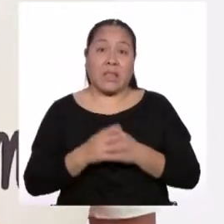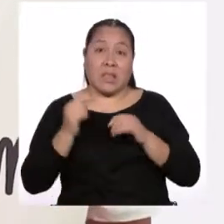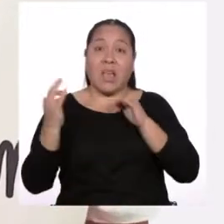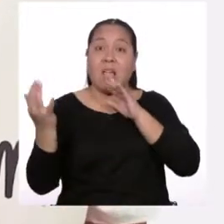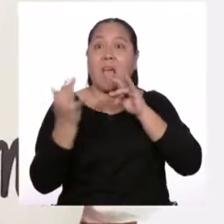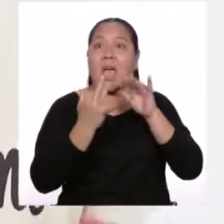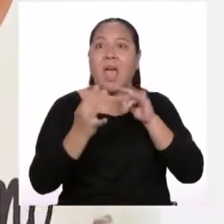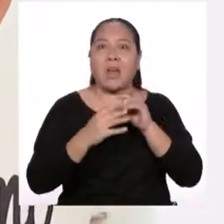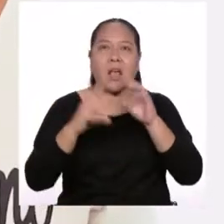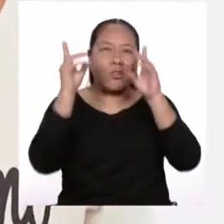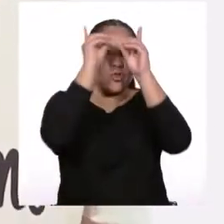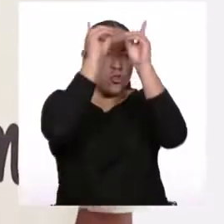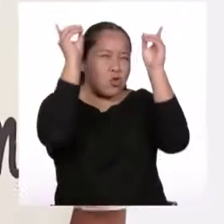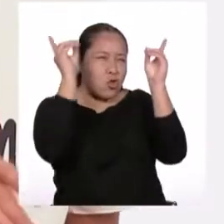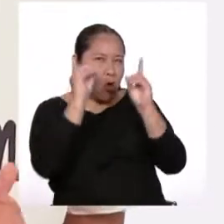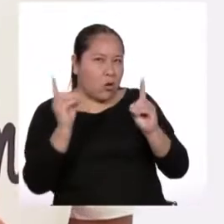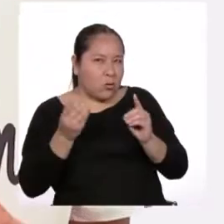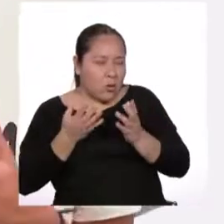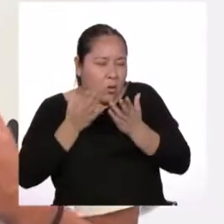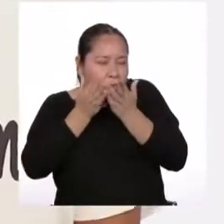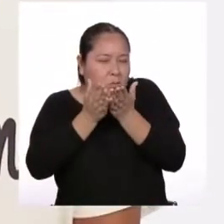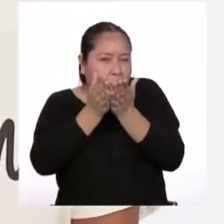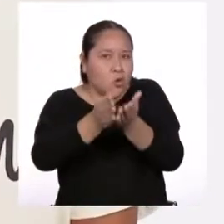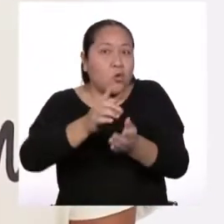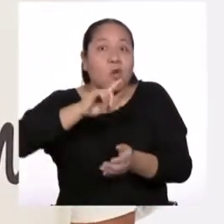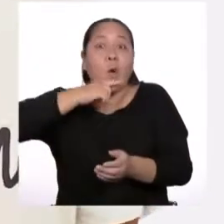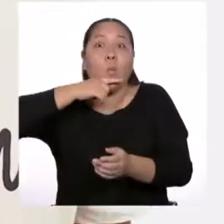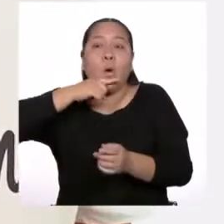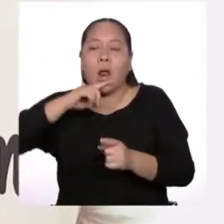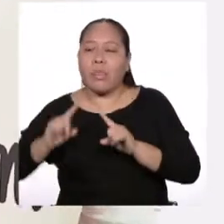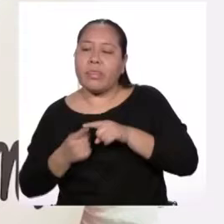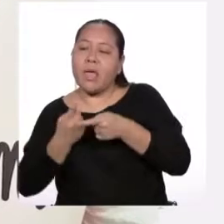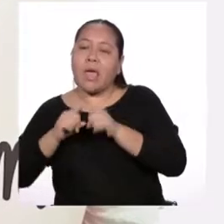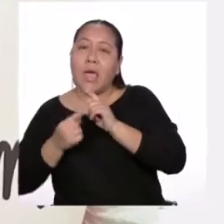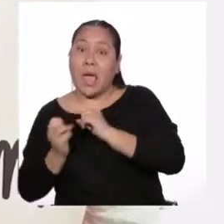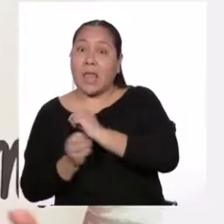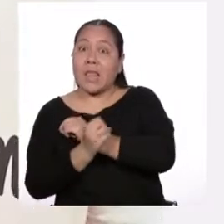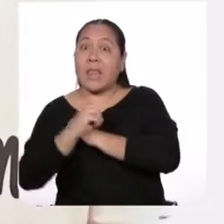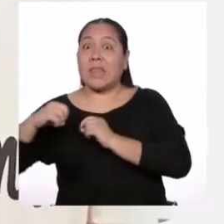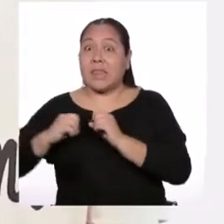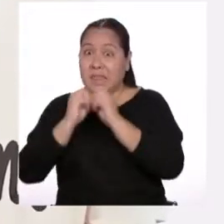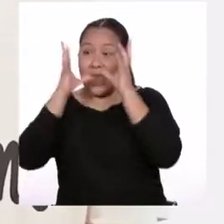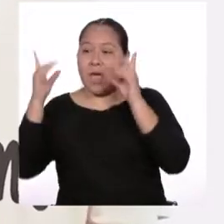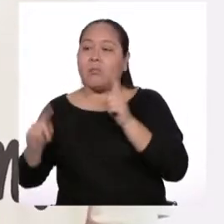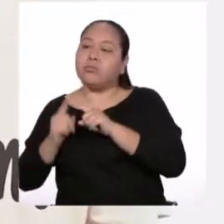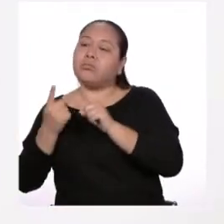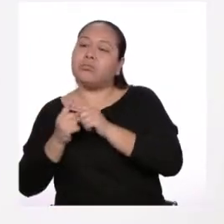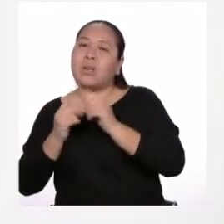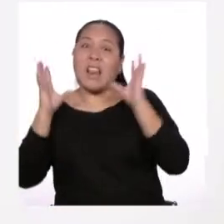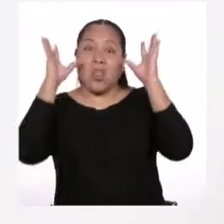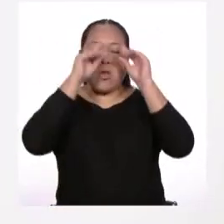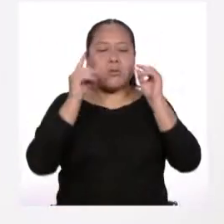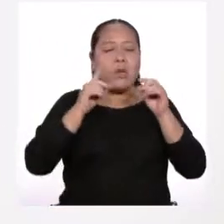guerras, dioses, travesías y una mujer que tejía de día y destejía de noche. ¿Saben a cuál me refiero?